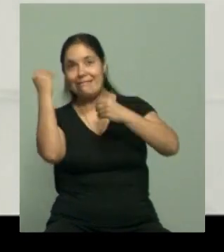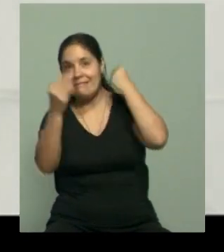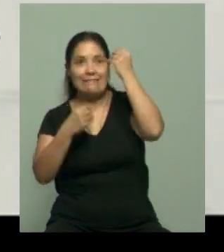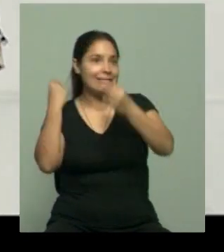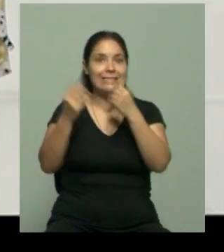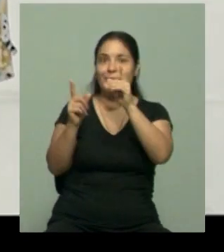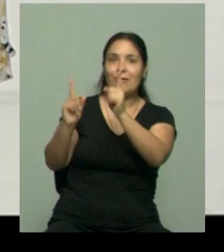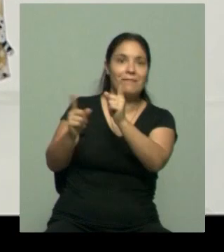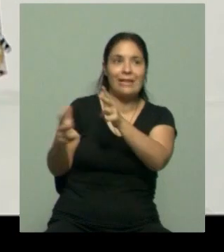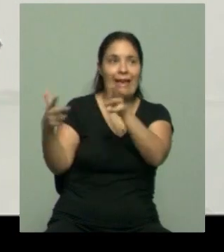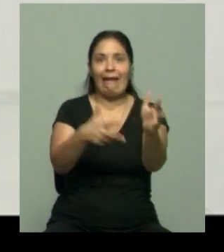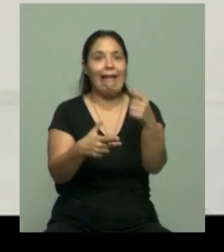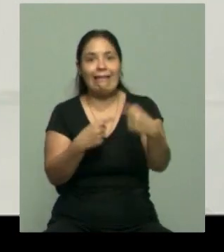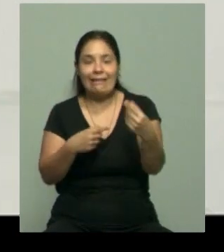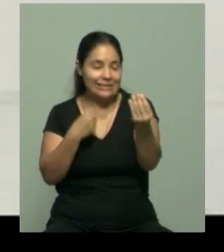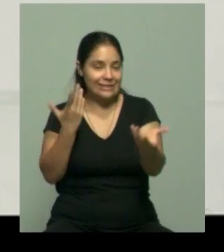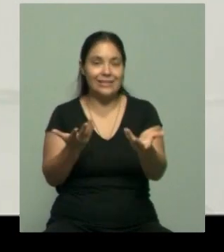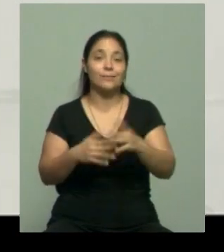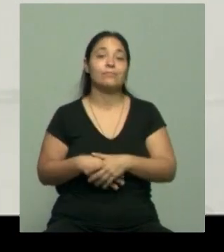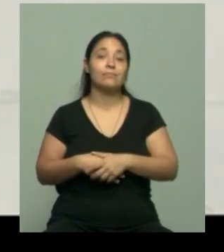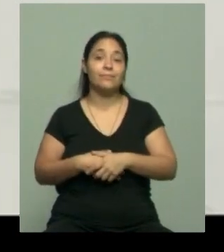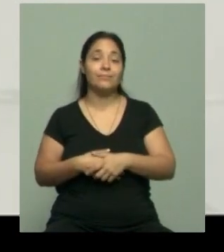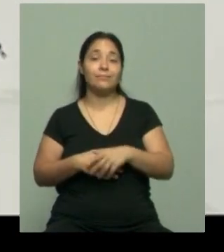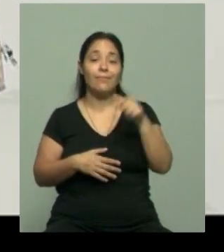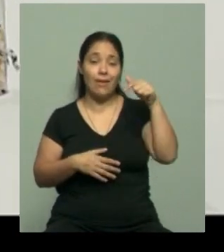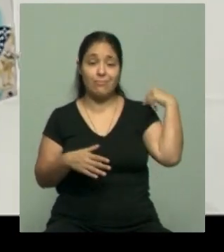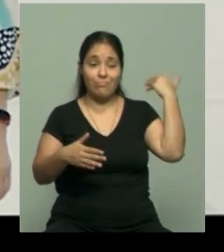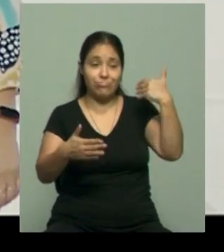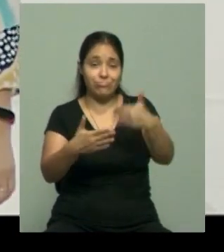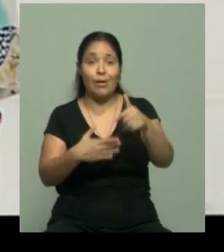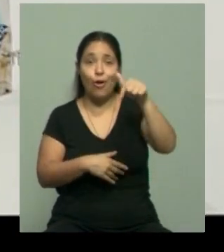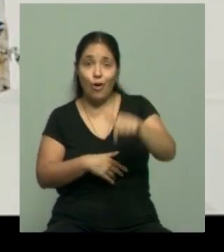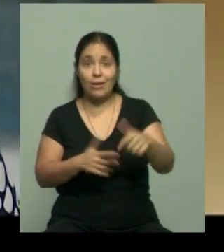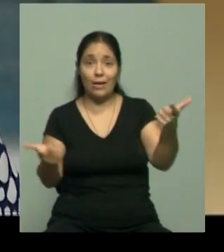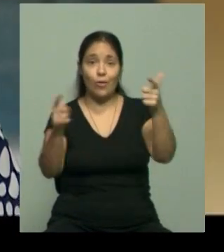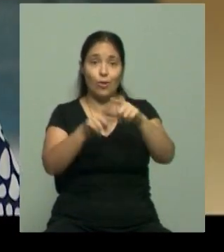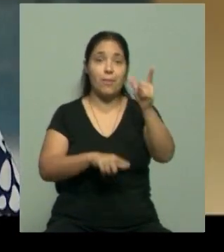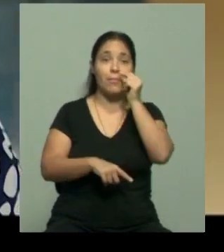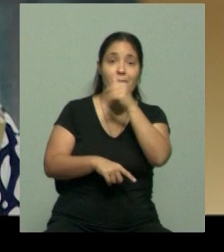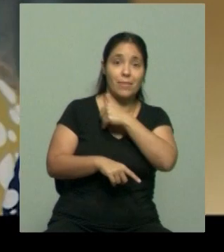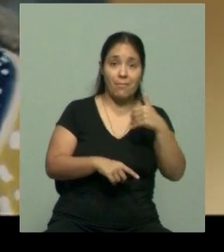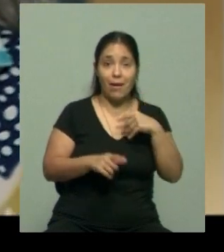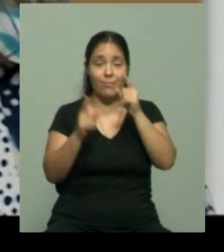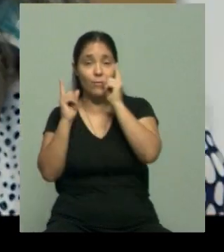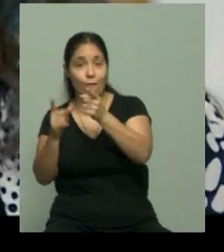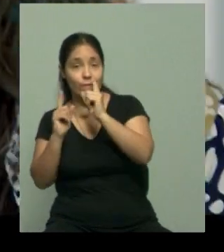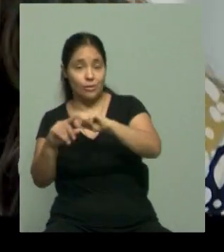la señorita! Y hoy, cuando pasan estas reuniones de padres con los